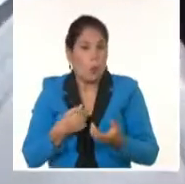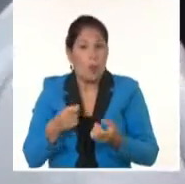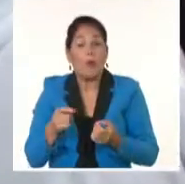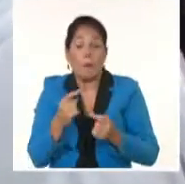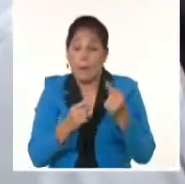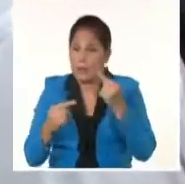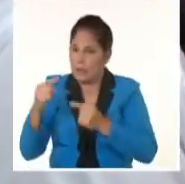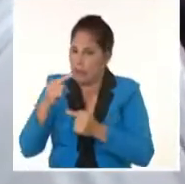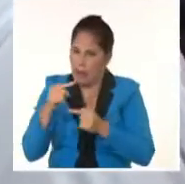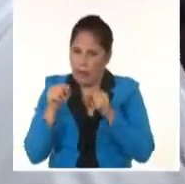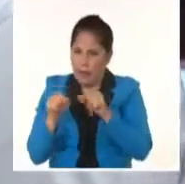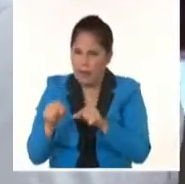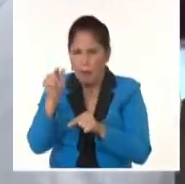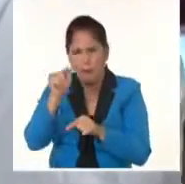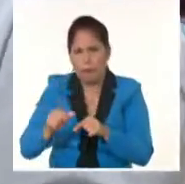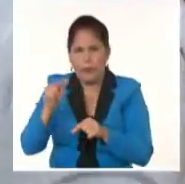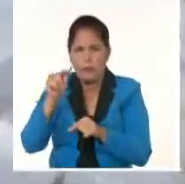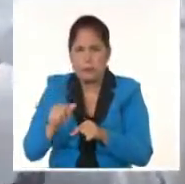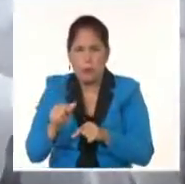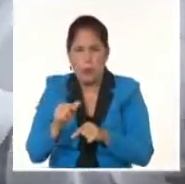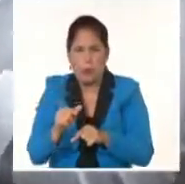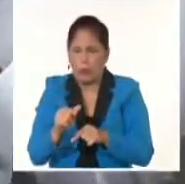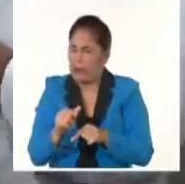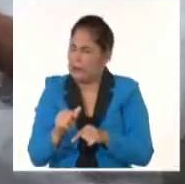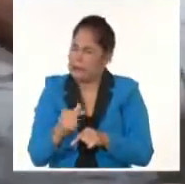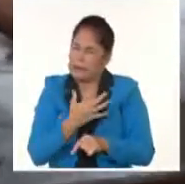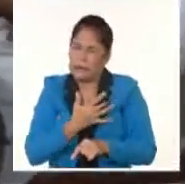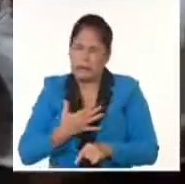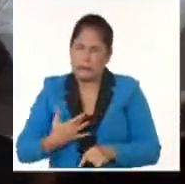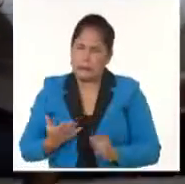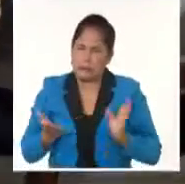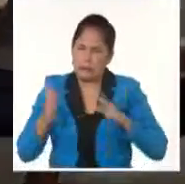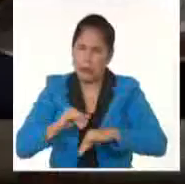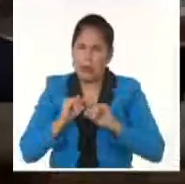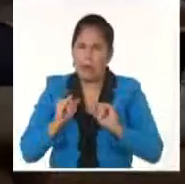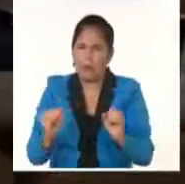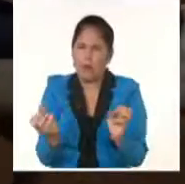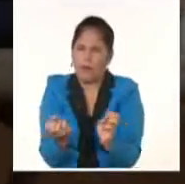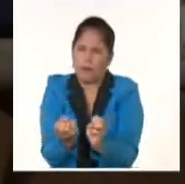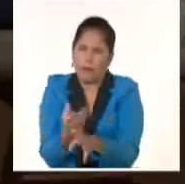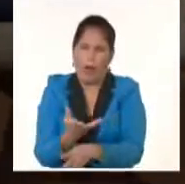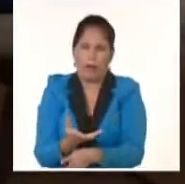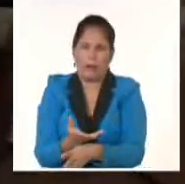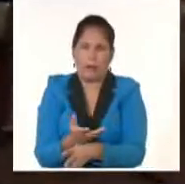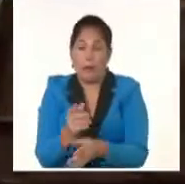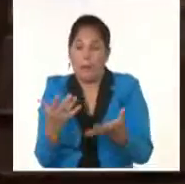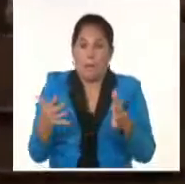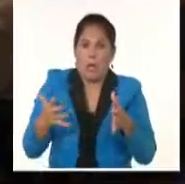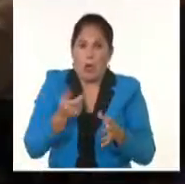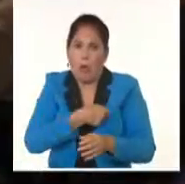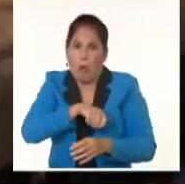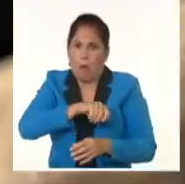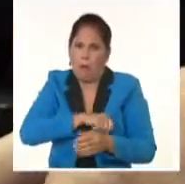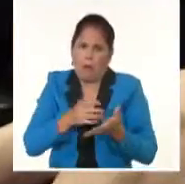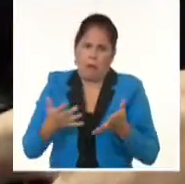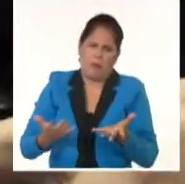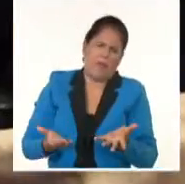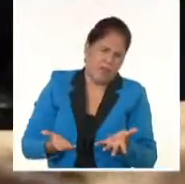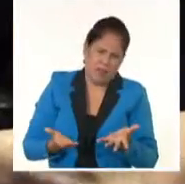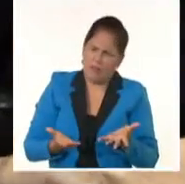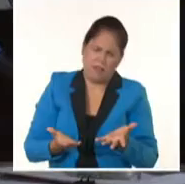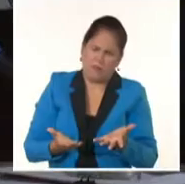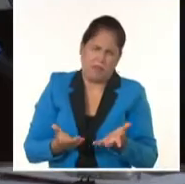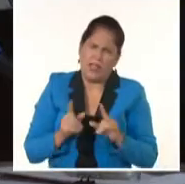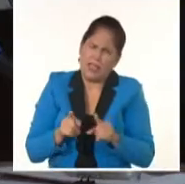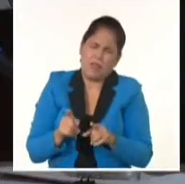primeros días personas insensibles fueron capaces de difundir noticias falsas para crear pánico en la población. La más